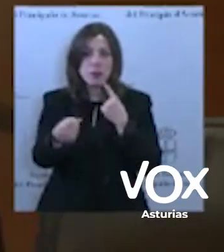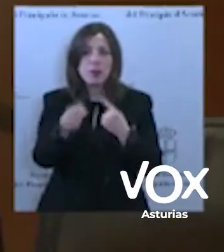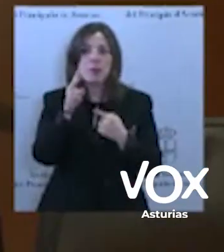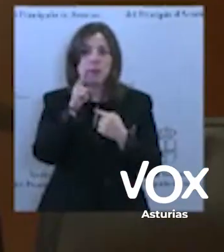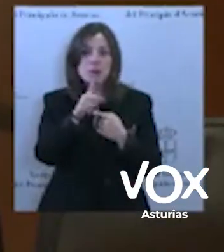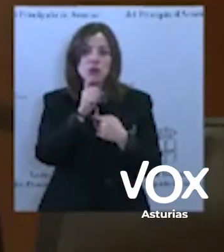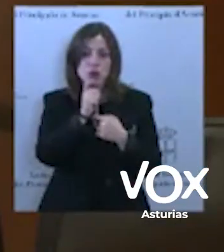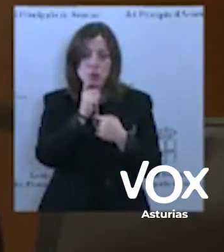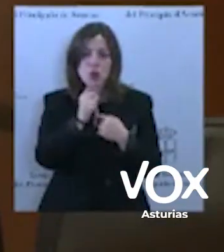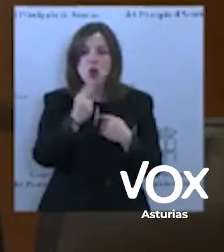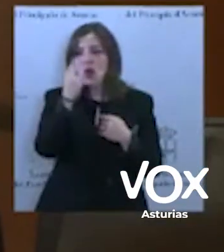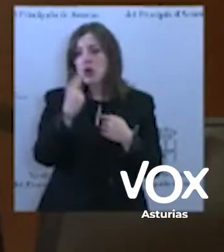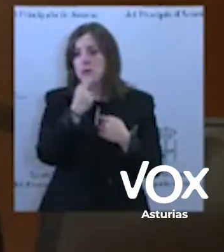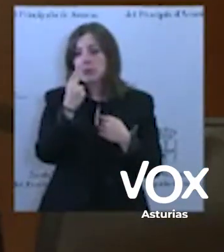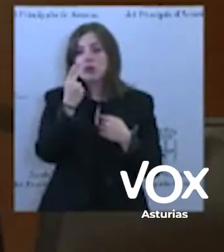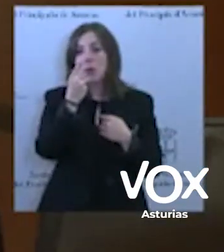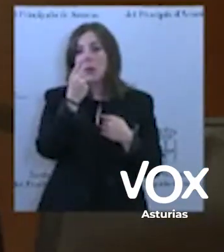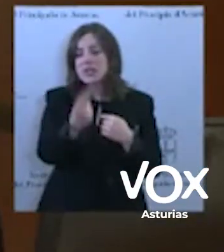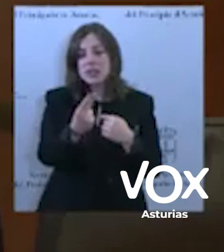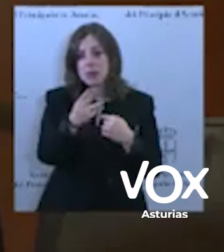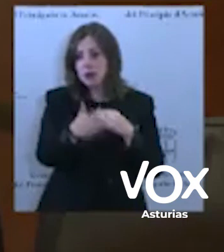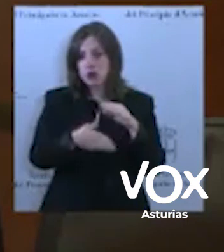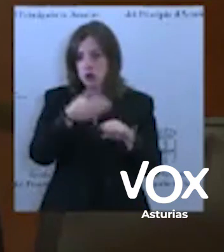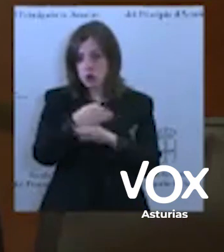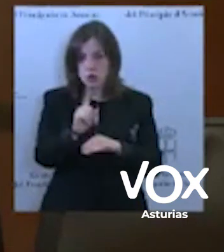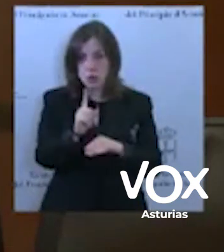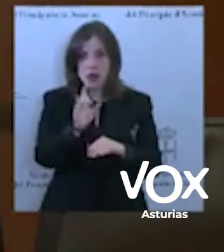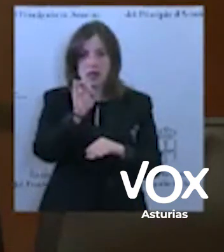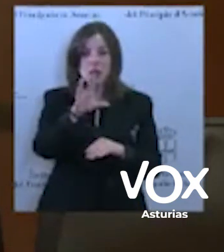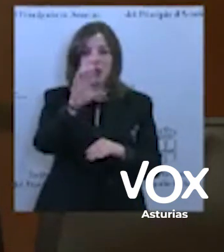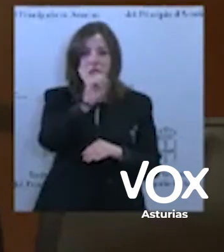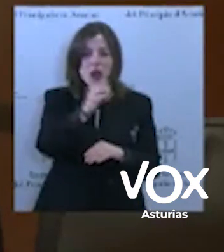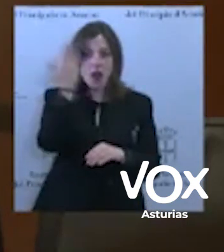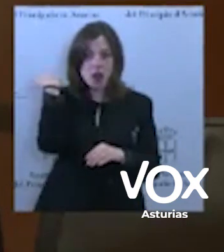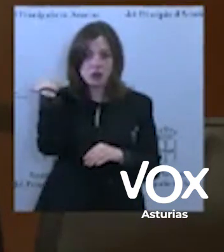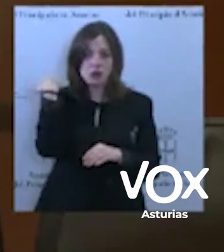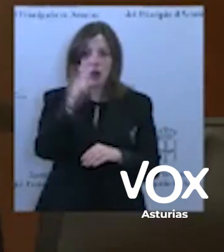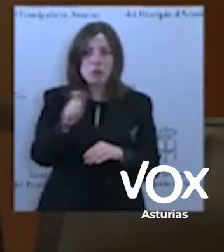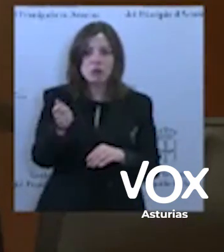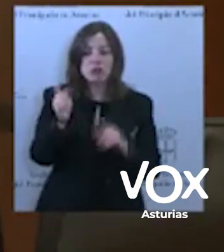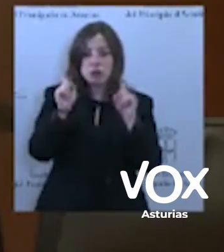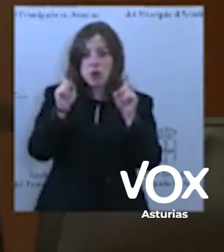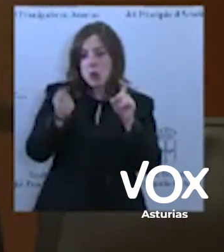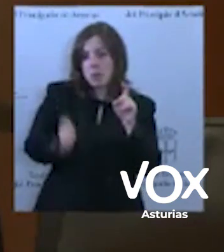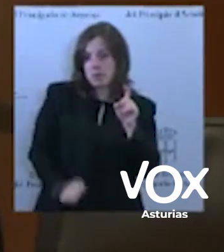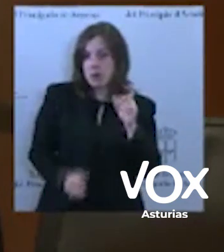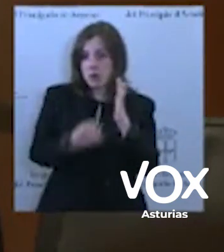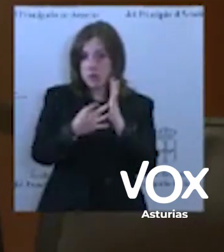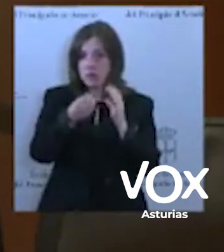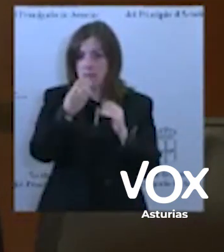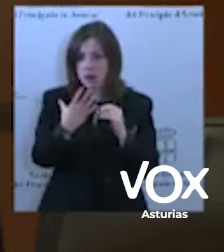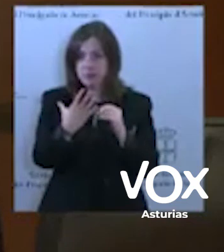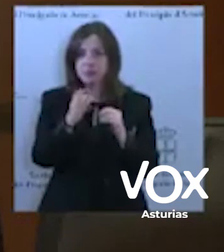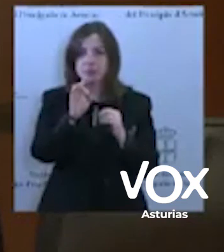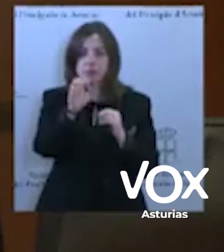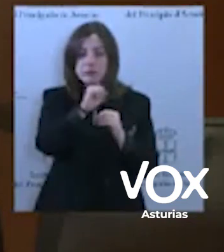sigue usted. Hace 15 años se contaba con personal cualificado en los colegios, hoy ya no. Hace 15 años había un auxiliar cada 4 niños, hoy hay un